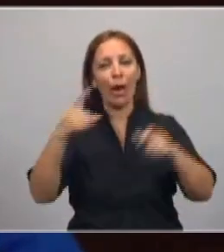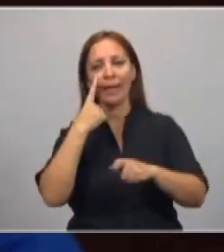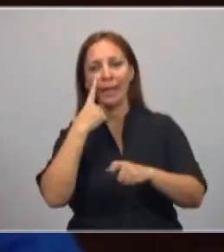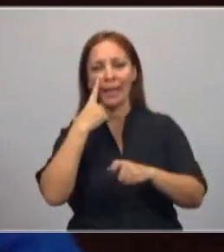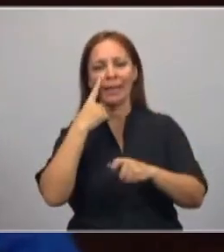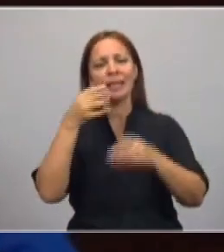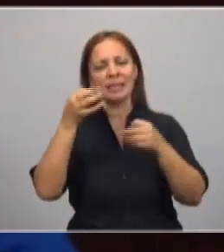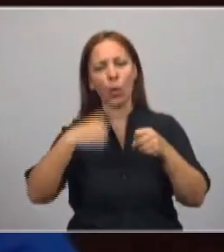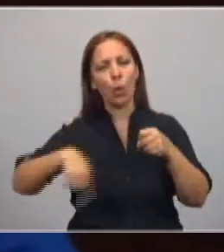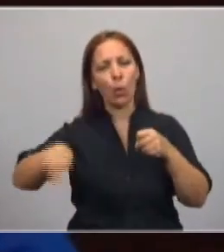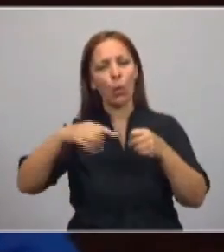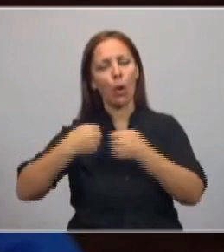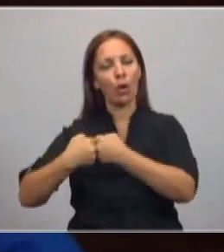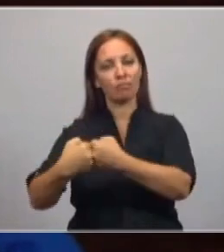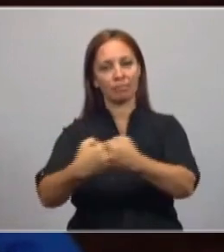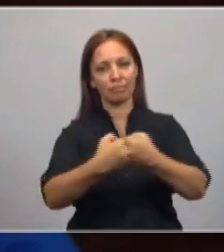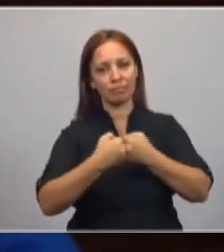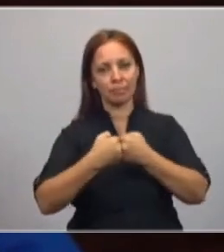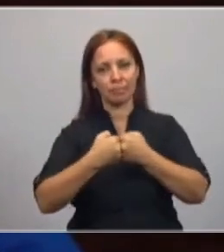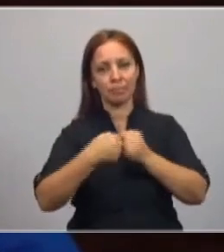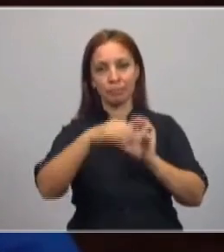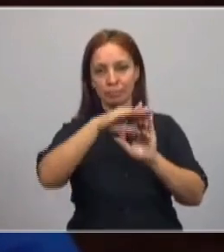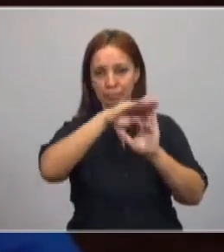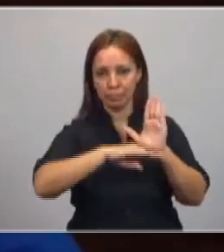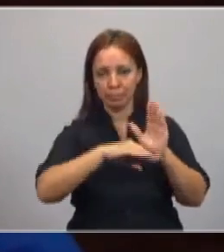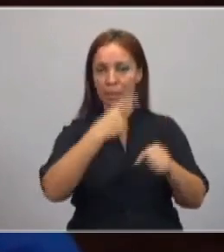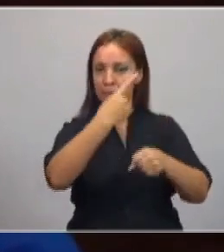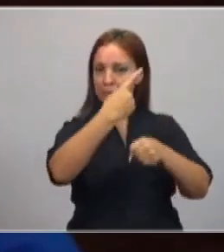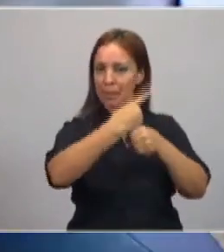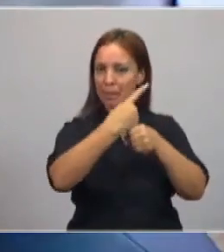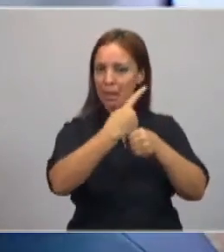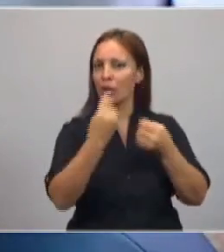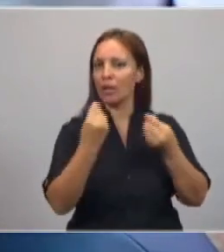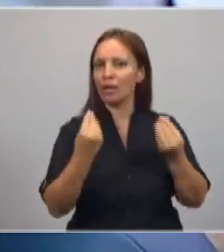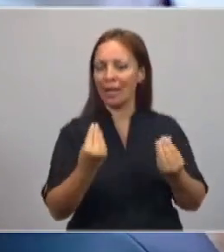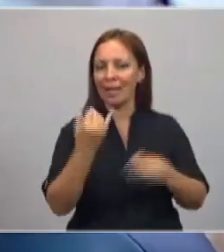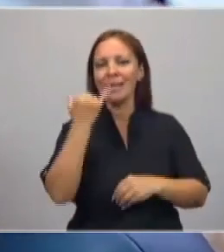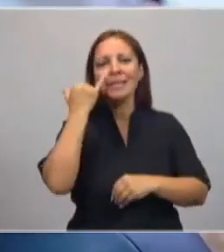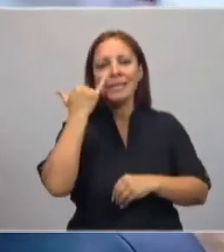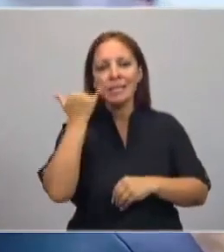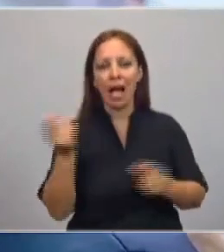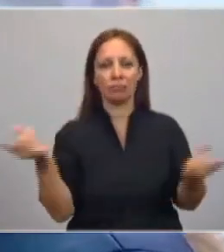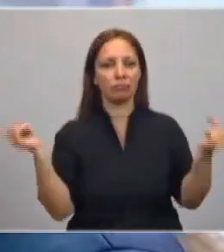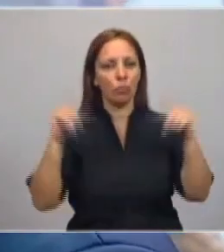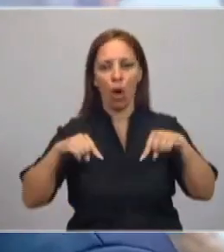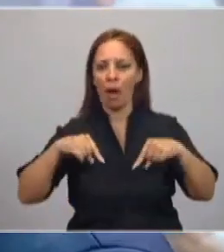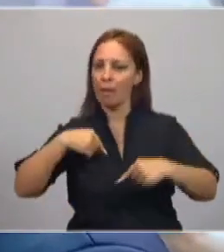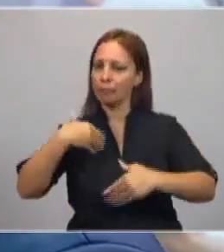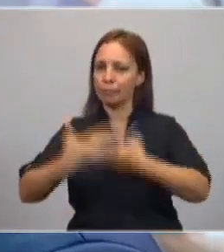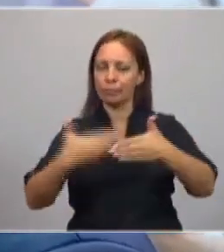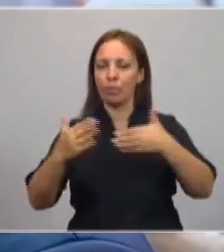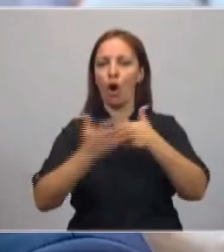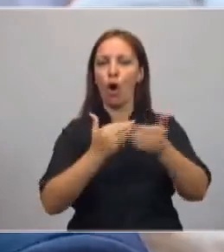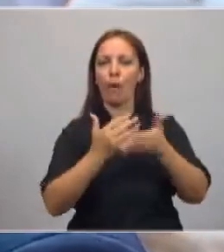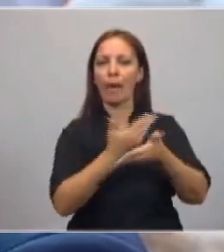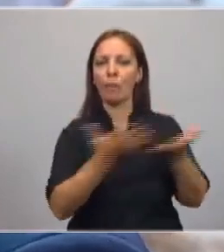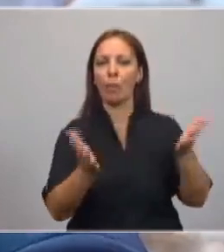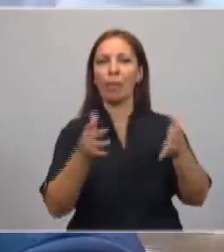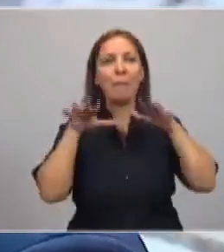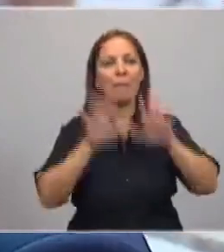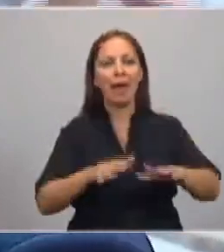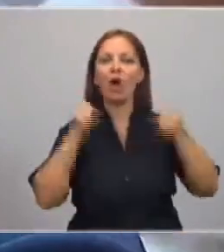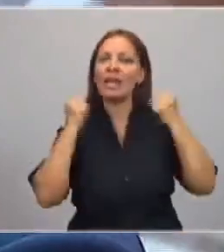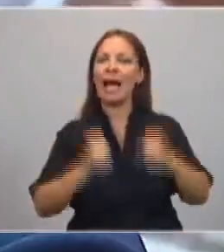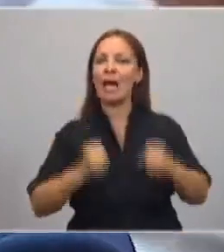seguramente coincidirán. Uno, la inmediata reactivación de la obra pública frenada